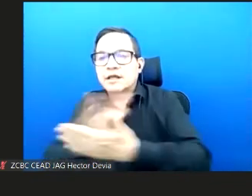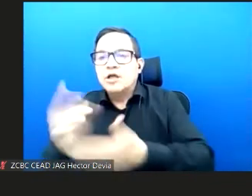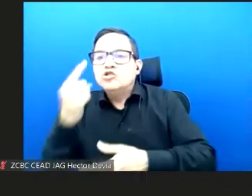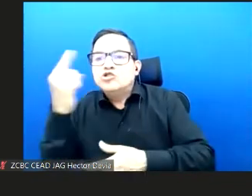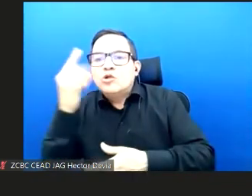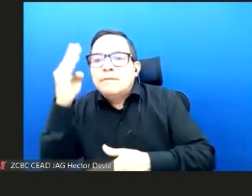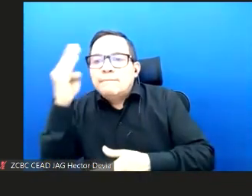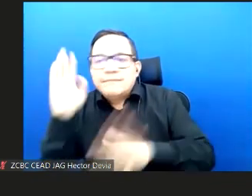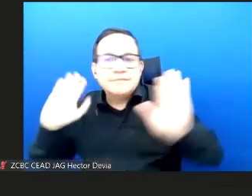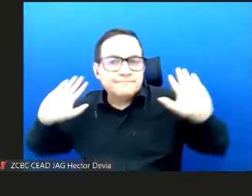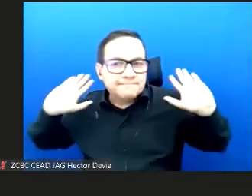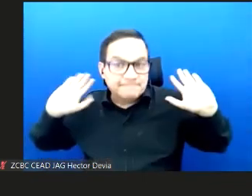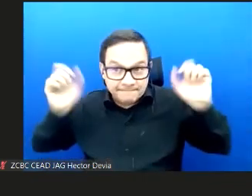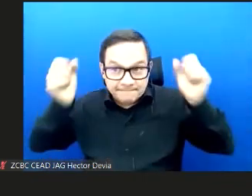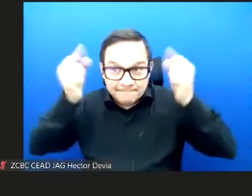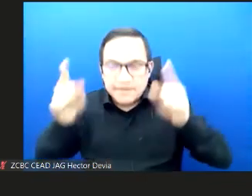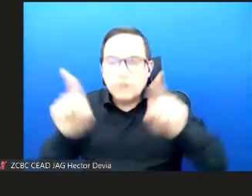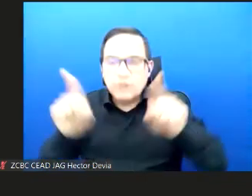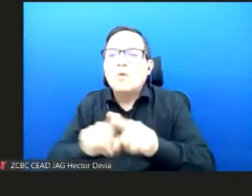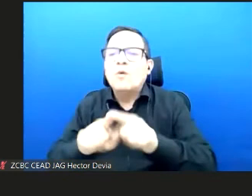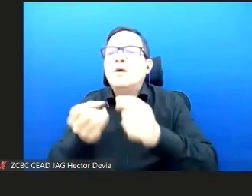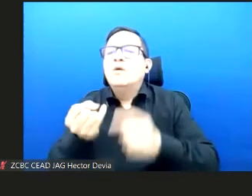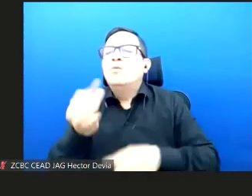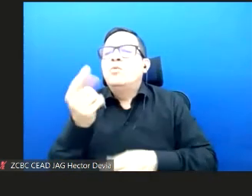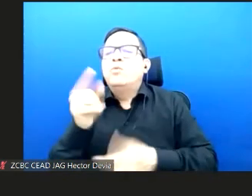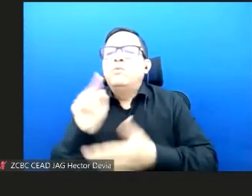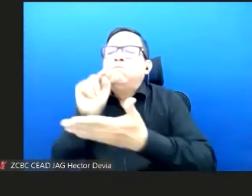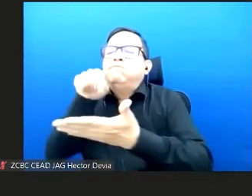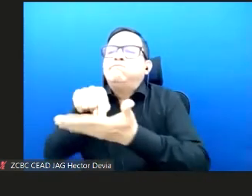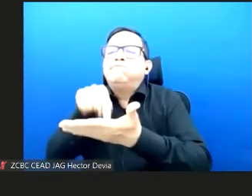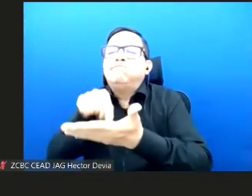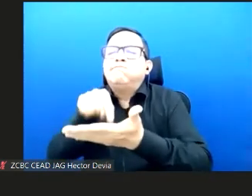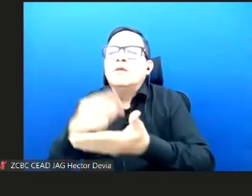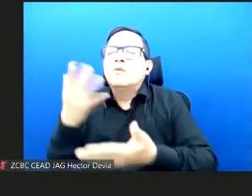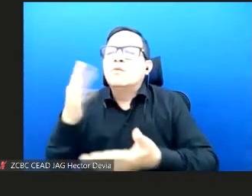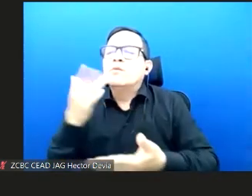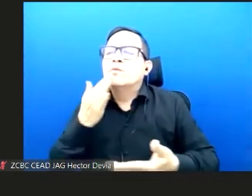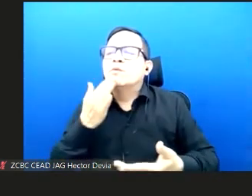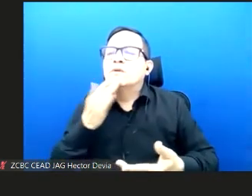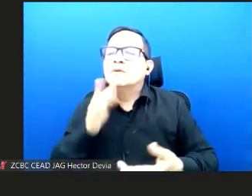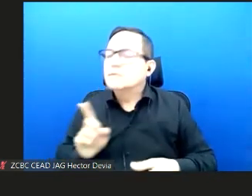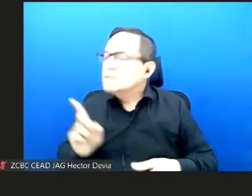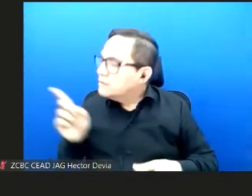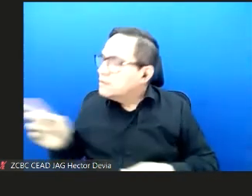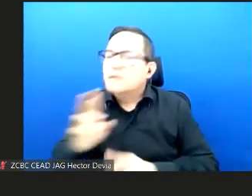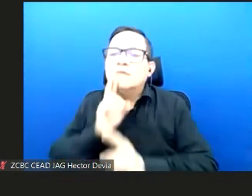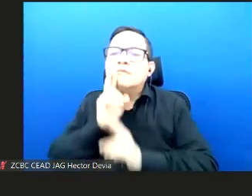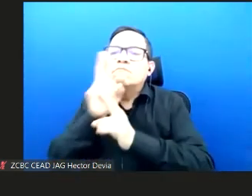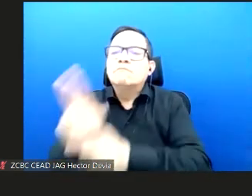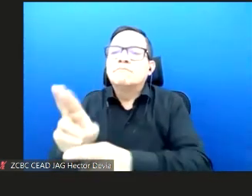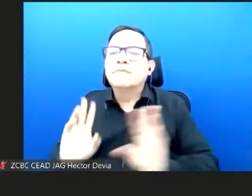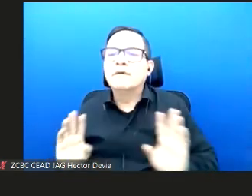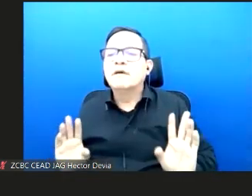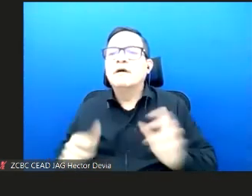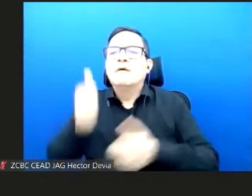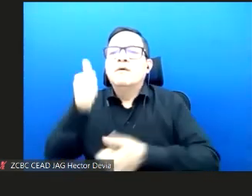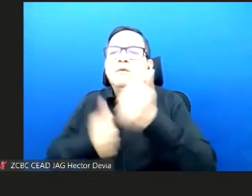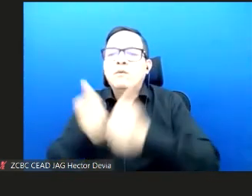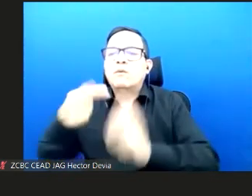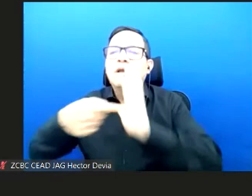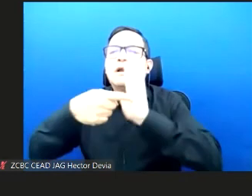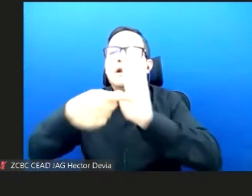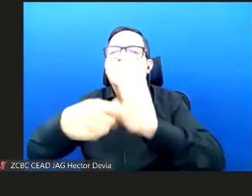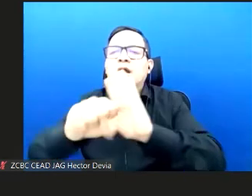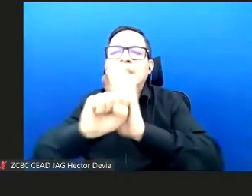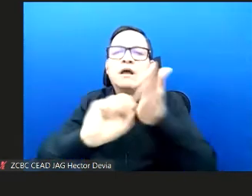operativo. ¿Cuál es el número que tenemos señalado? O bueno, ¿cuánto es el resultado de esta operación y qué nos representa?